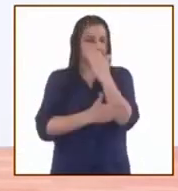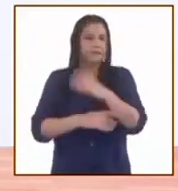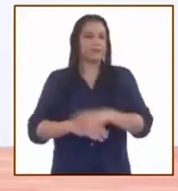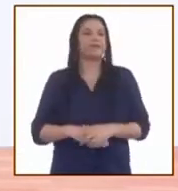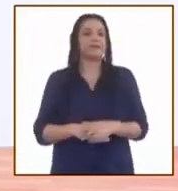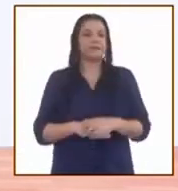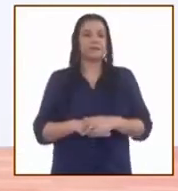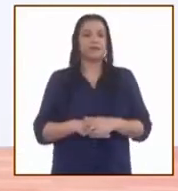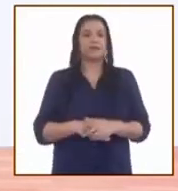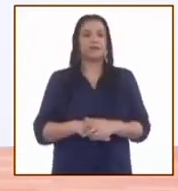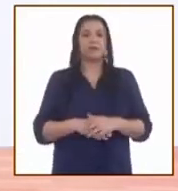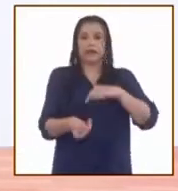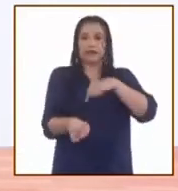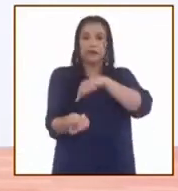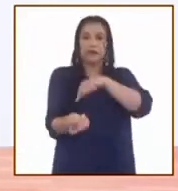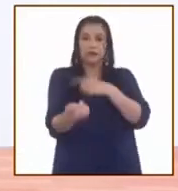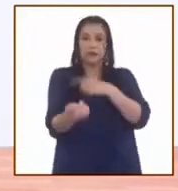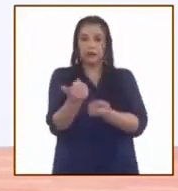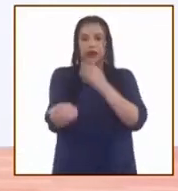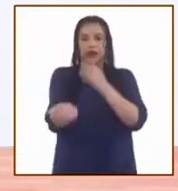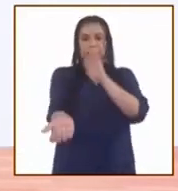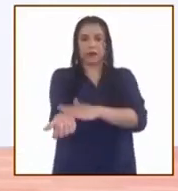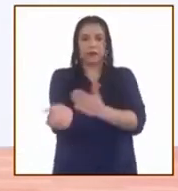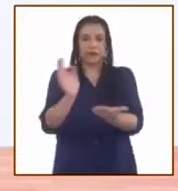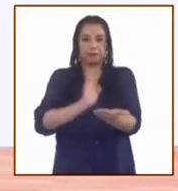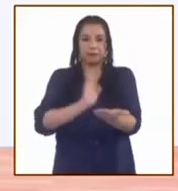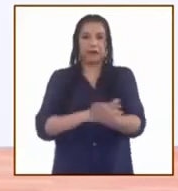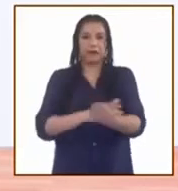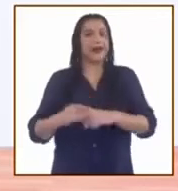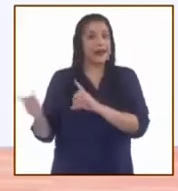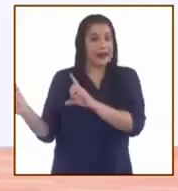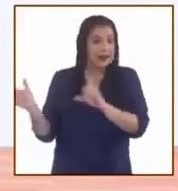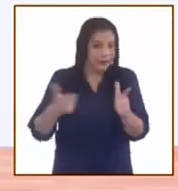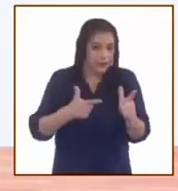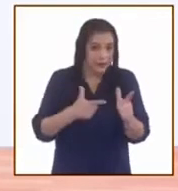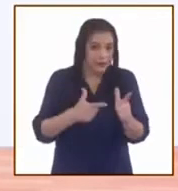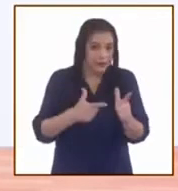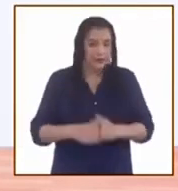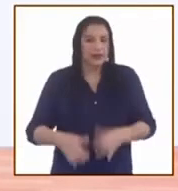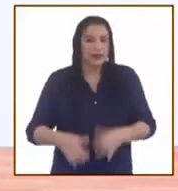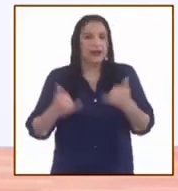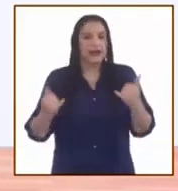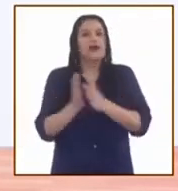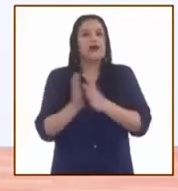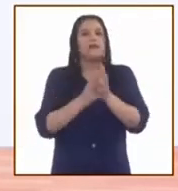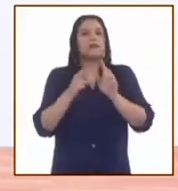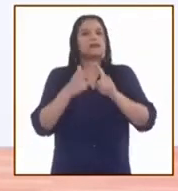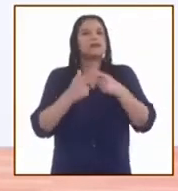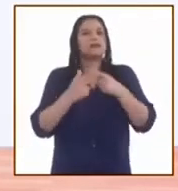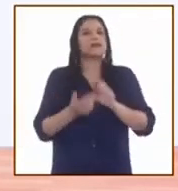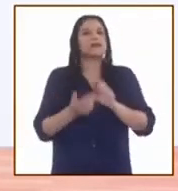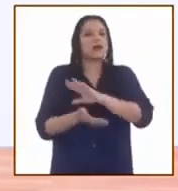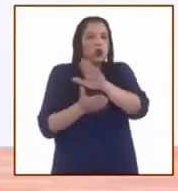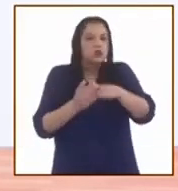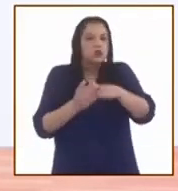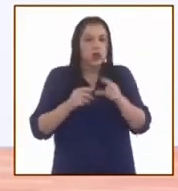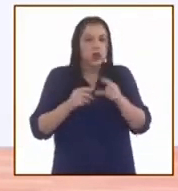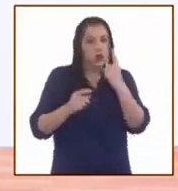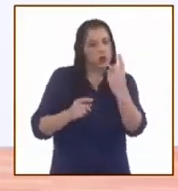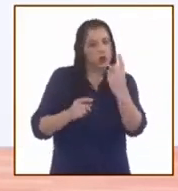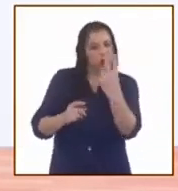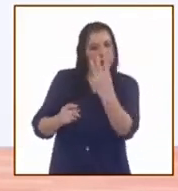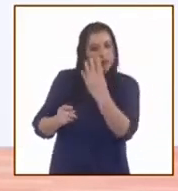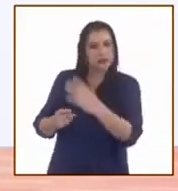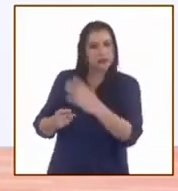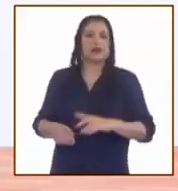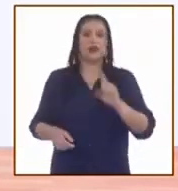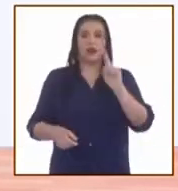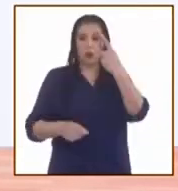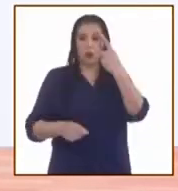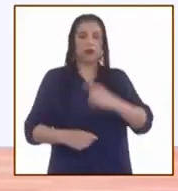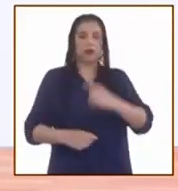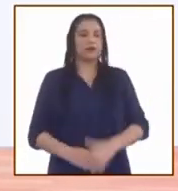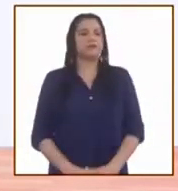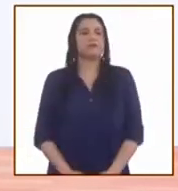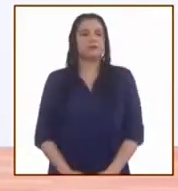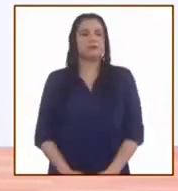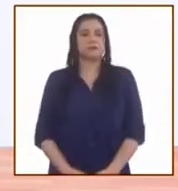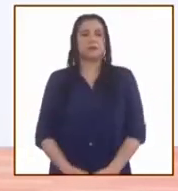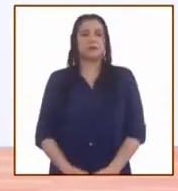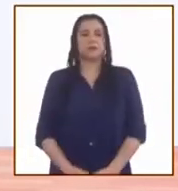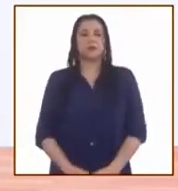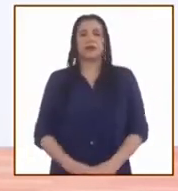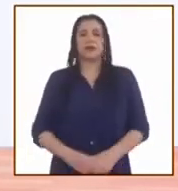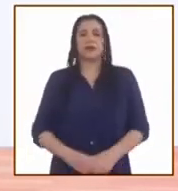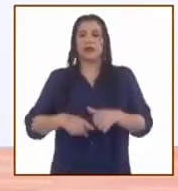Por la parte adentro también. ¿Listos? Ahora vamos a empezar con toda la secuencia. Secuencia 1, vamos